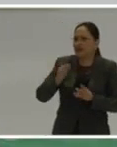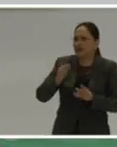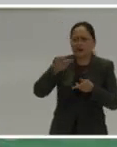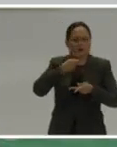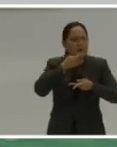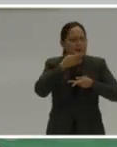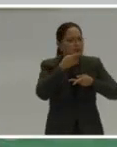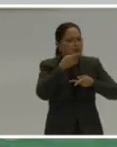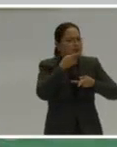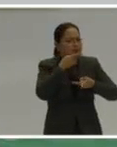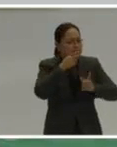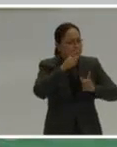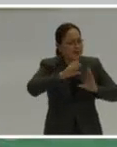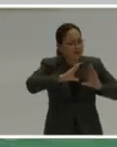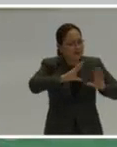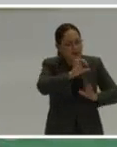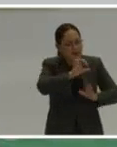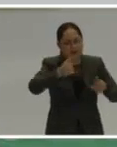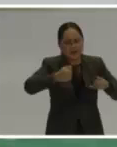por ejemplo,